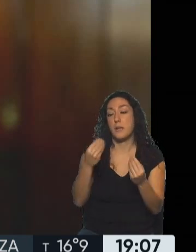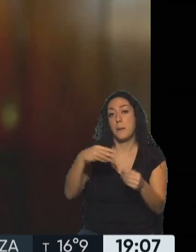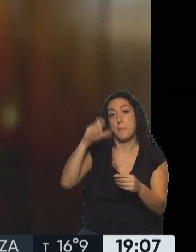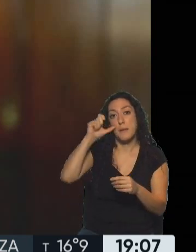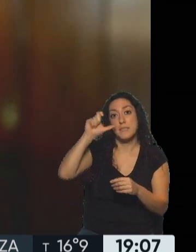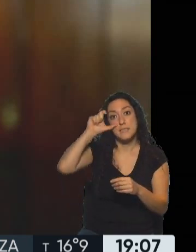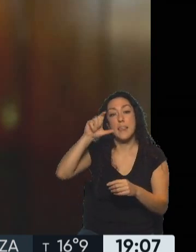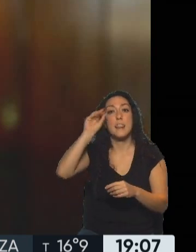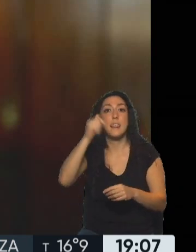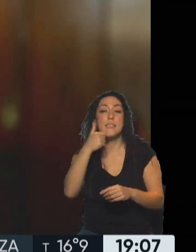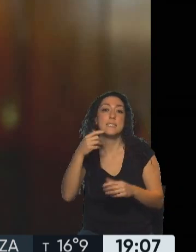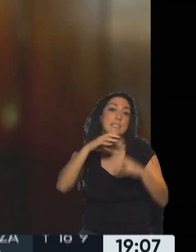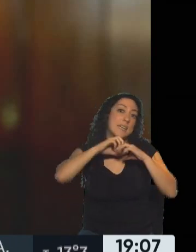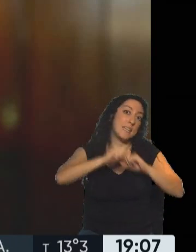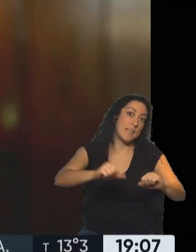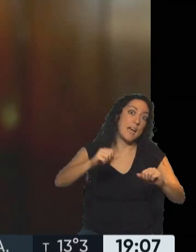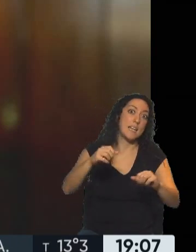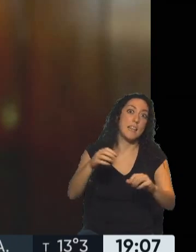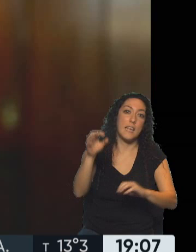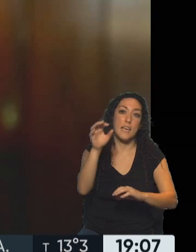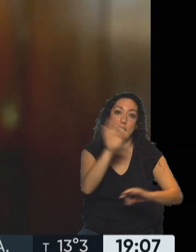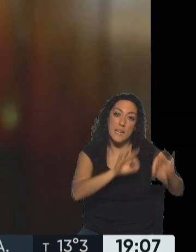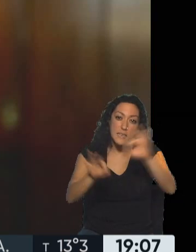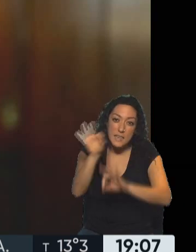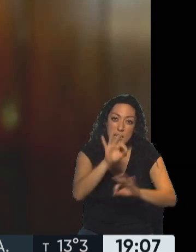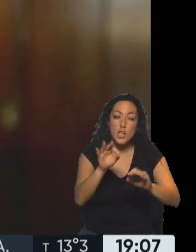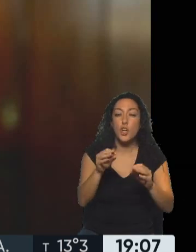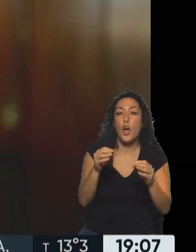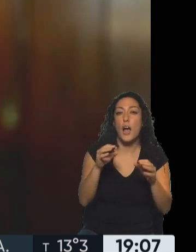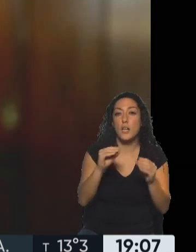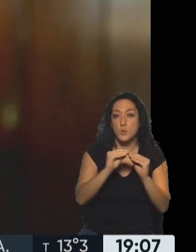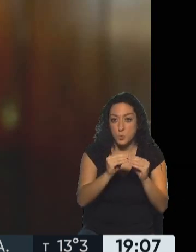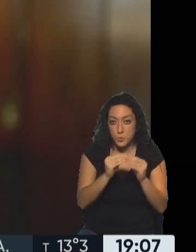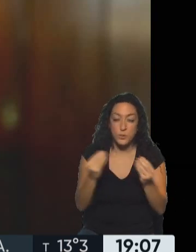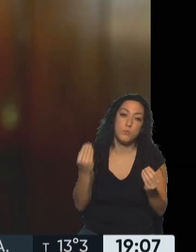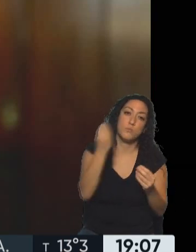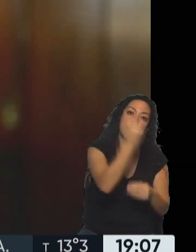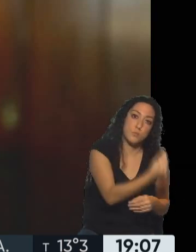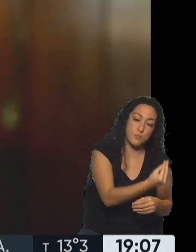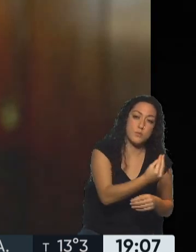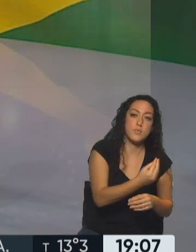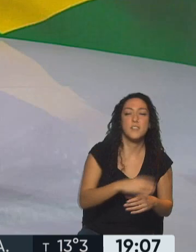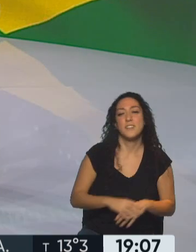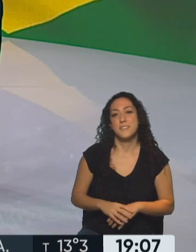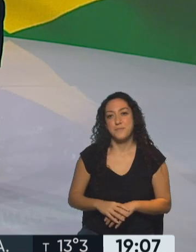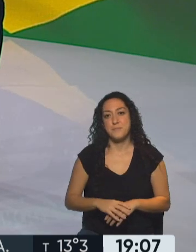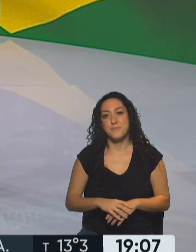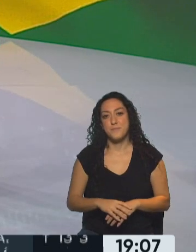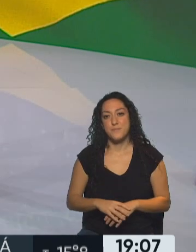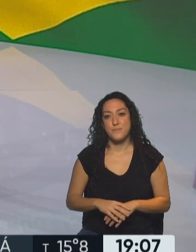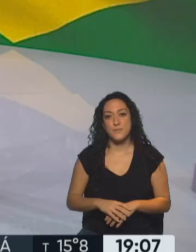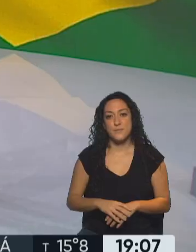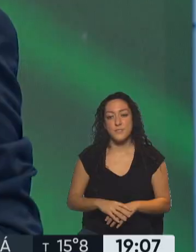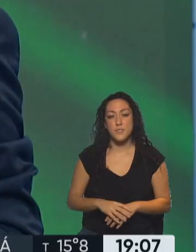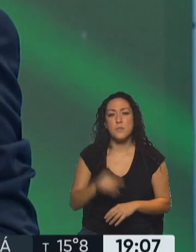PON será la nueva secretaria de Asuntos Estratégicos en reemplazo de Gustavo Bellini. Bien. Vamos y volvemos. Vos me